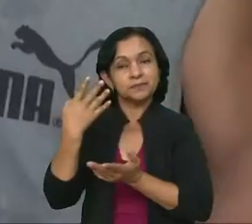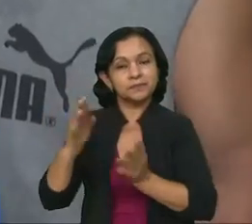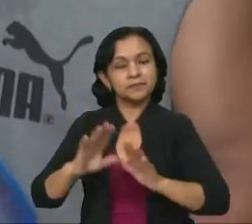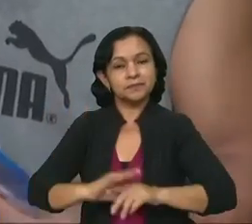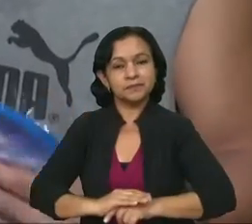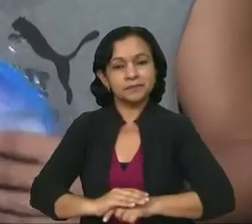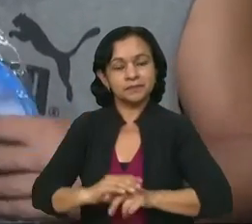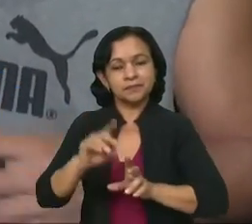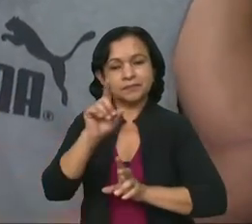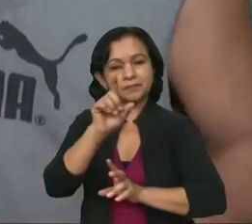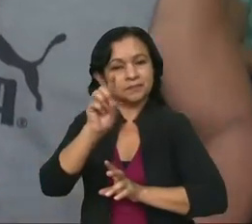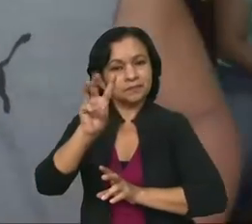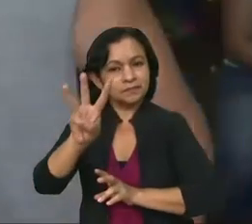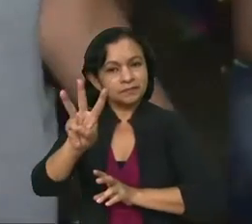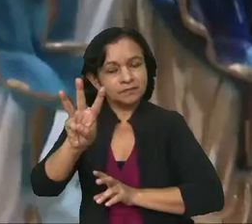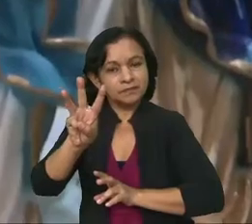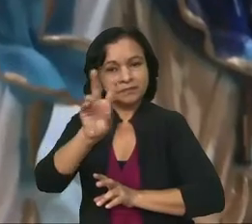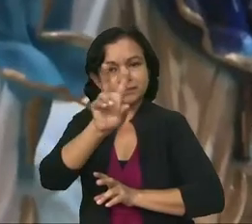A 13 Córdoba.